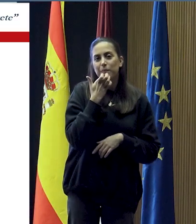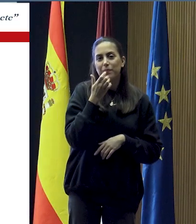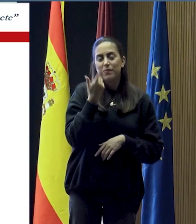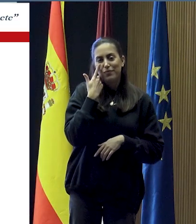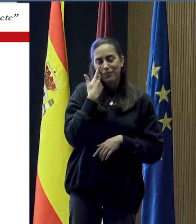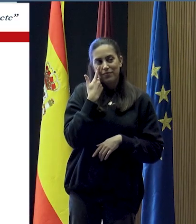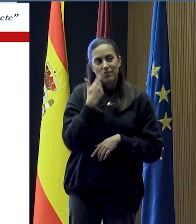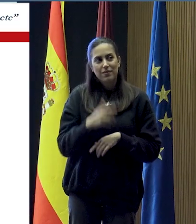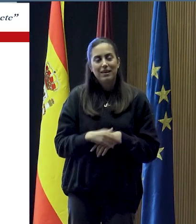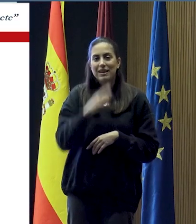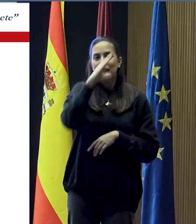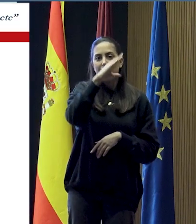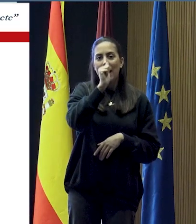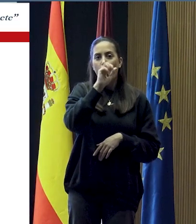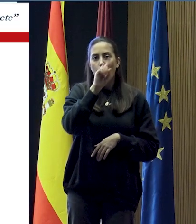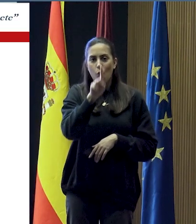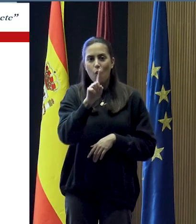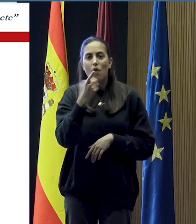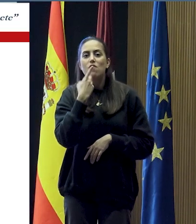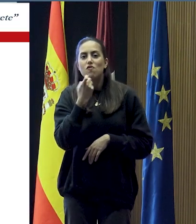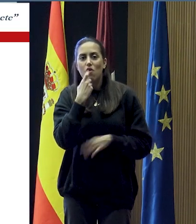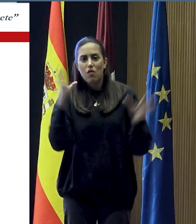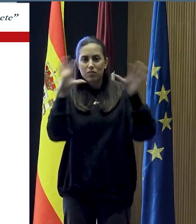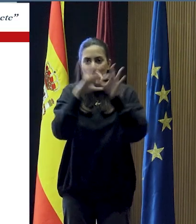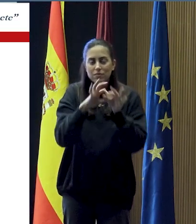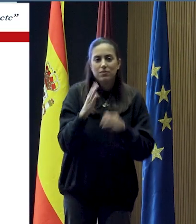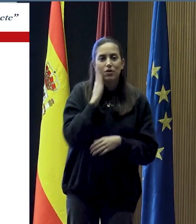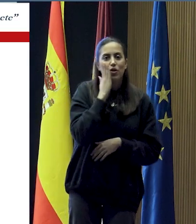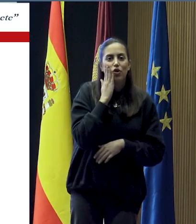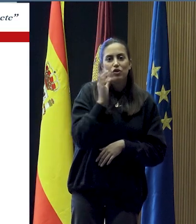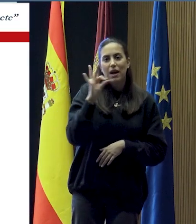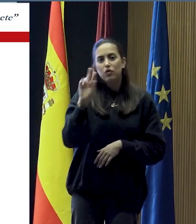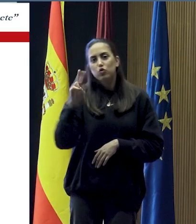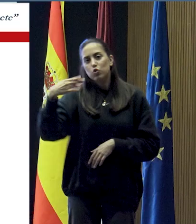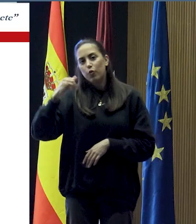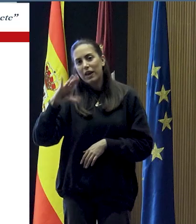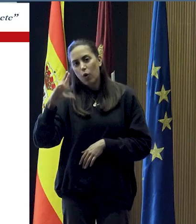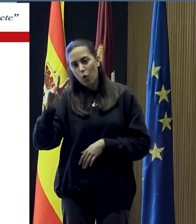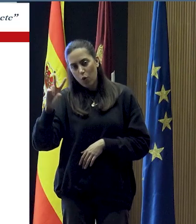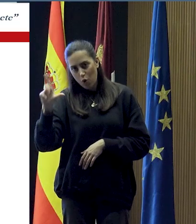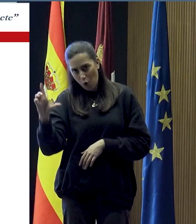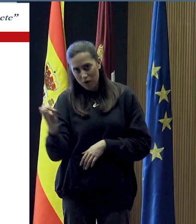veis que CA1 está en rojo y que esta que está en rosa se llama subículo. Eso quiere decir